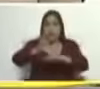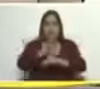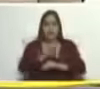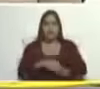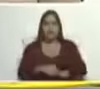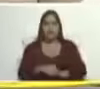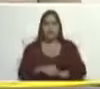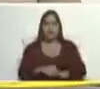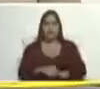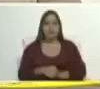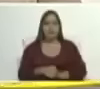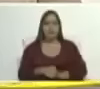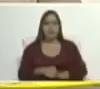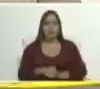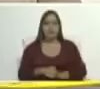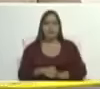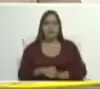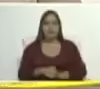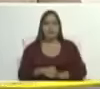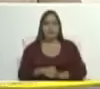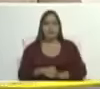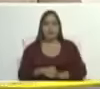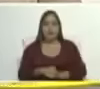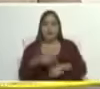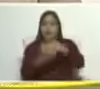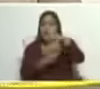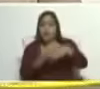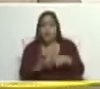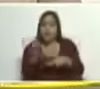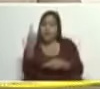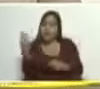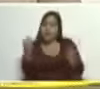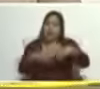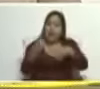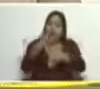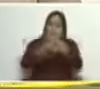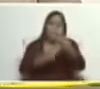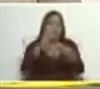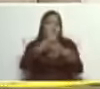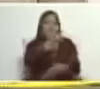en el Caribe, una revolución que aún no ha culminado.